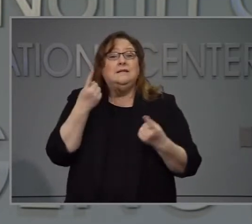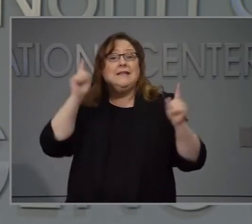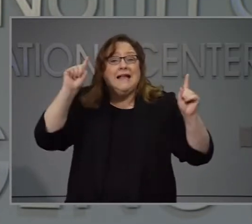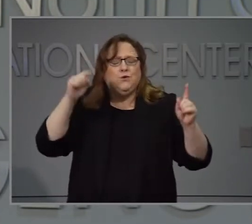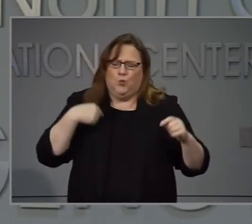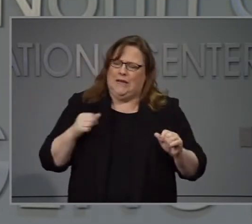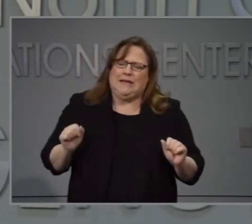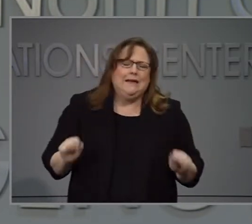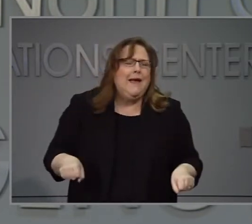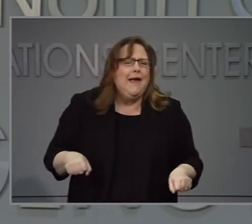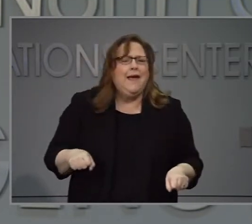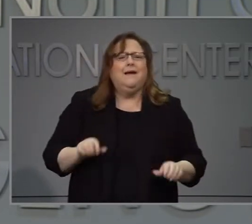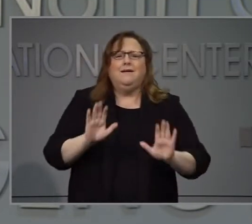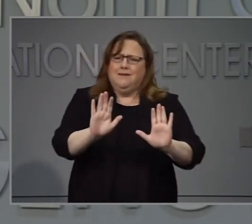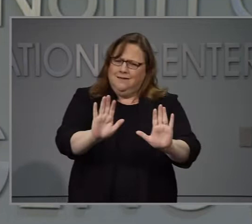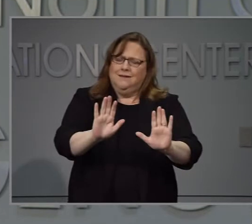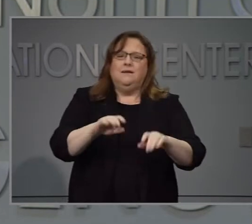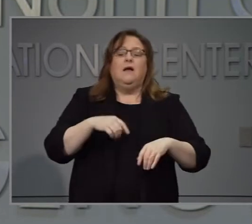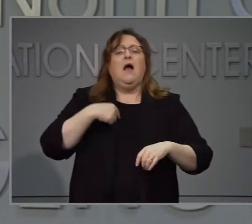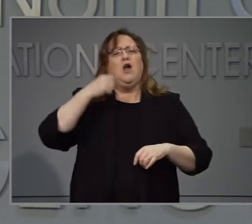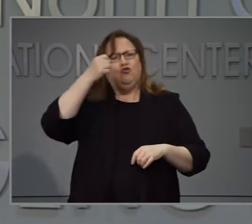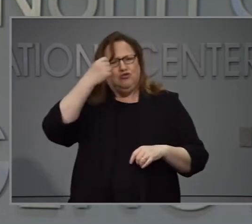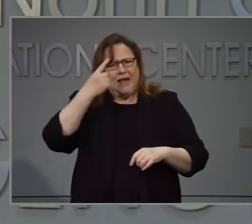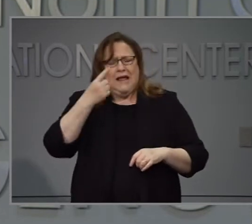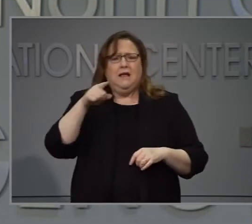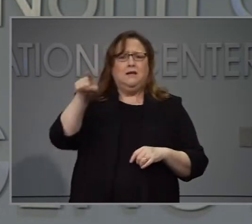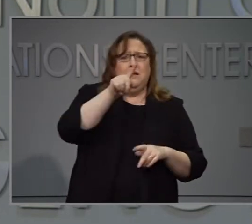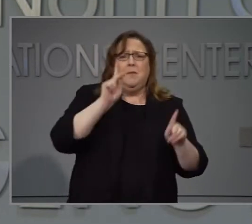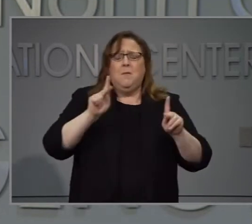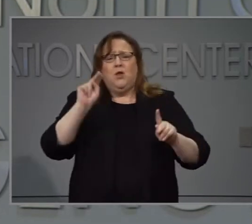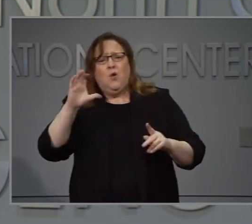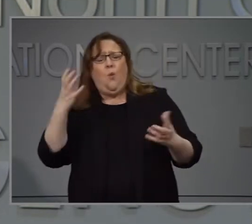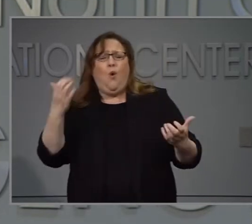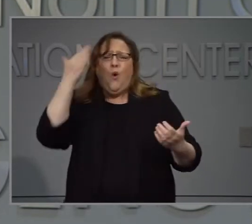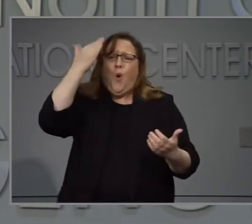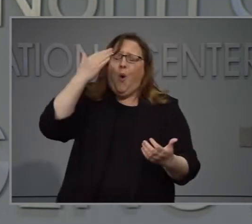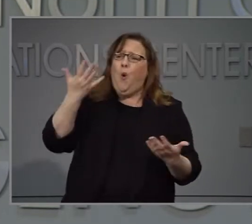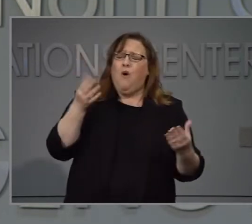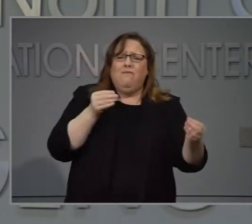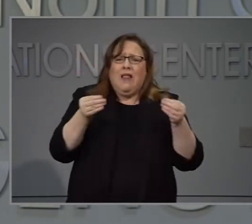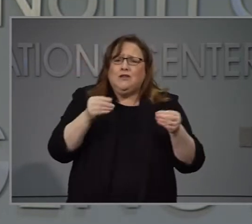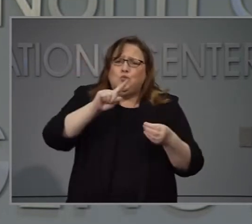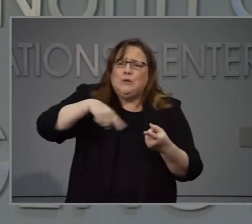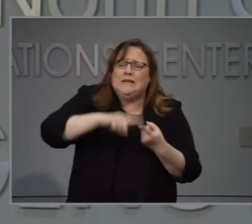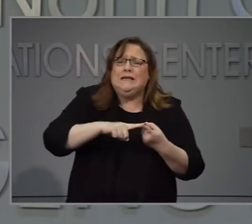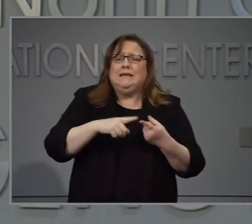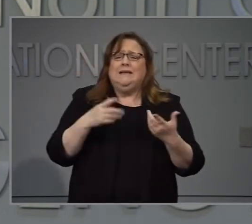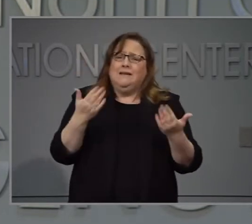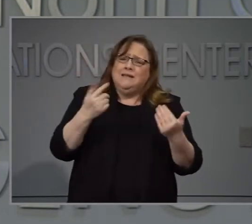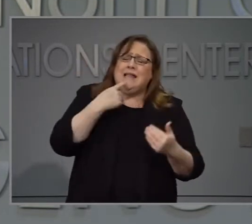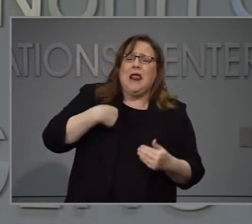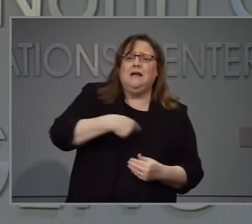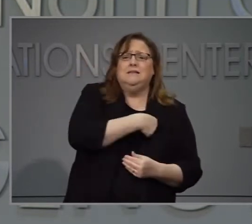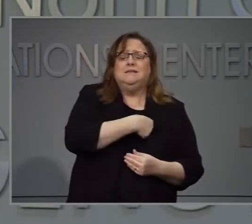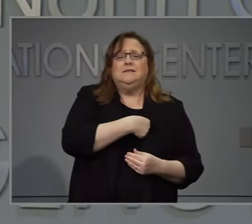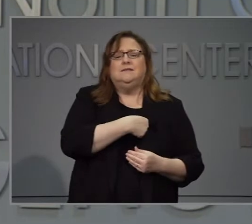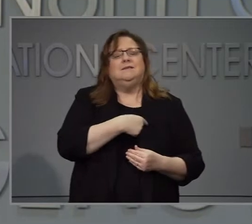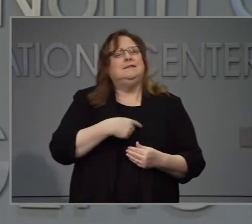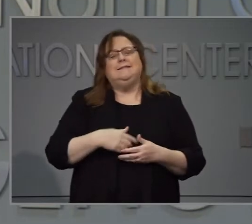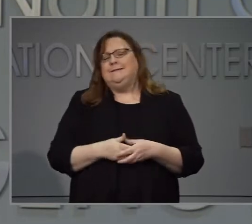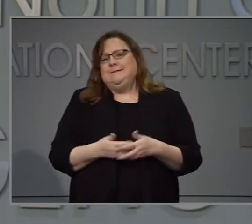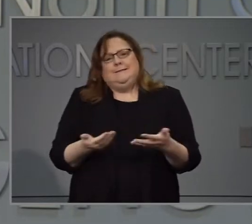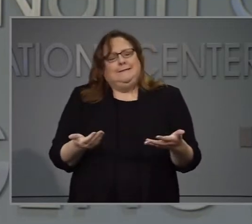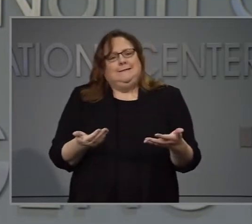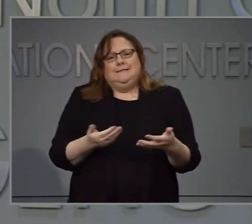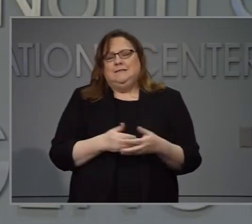hacer y yo entiendo que las personas están ansiosas de saber cuándo de escuchar cuáles órdenes se van y qué es